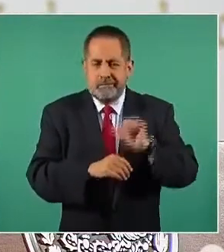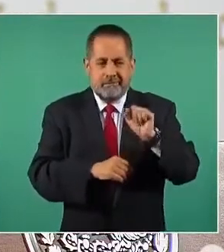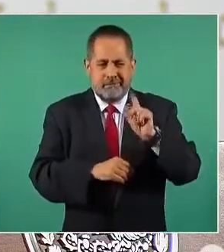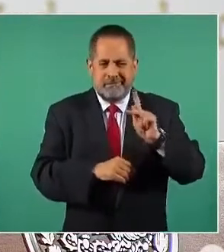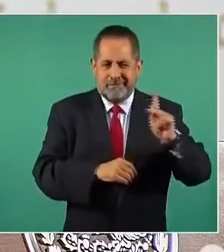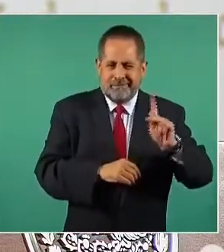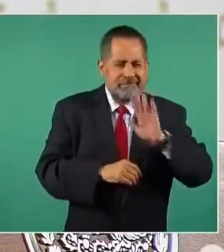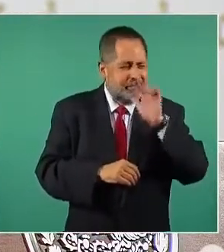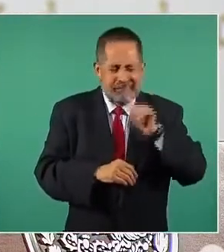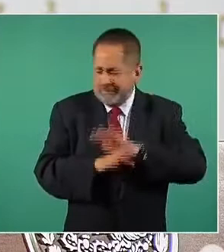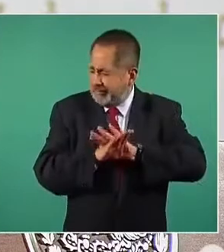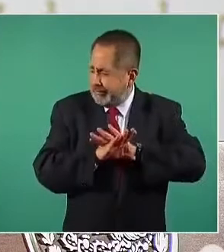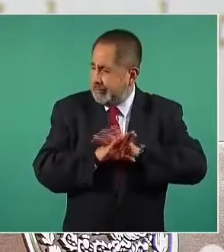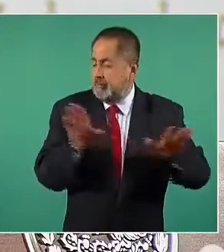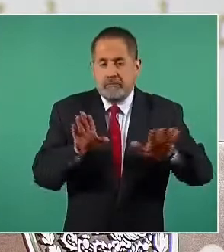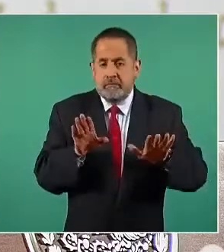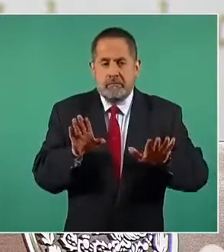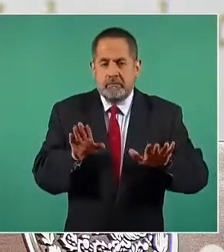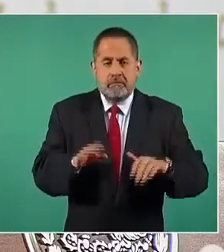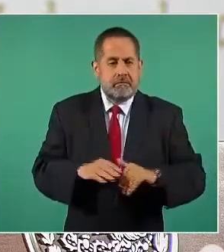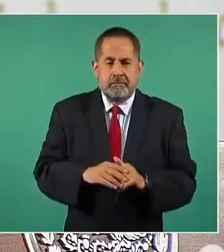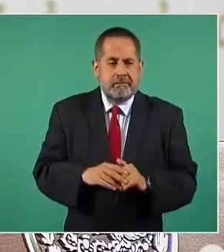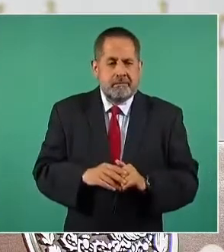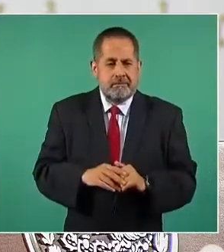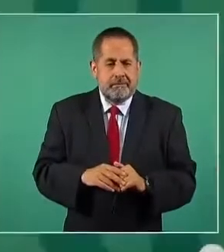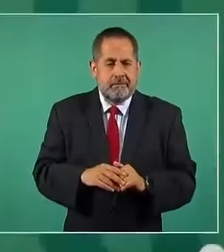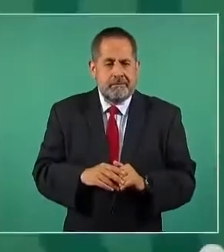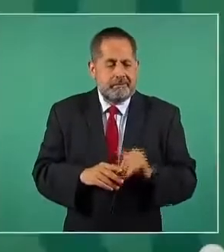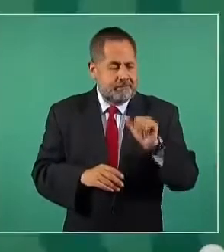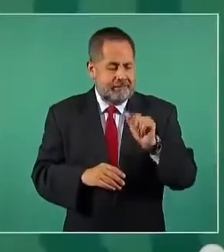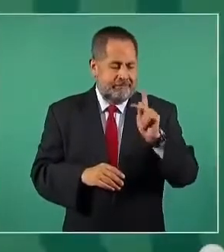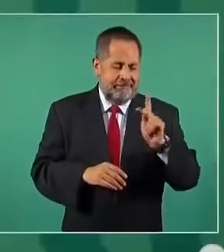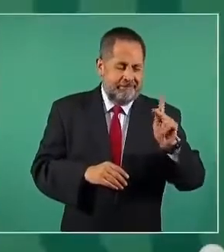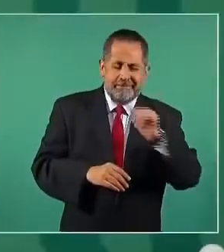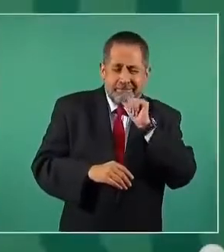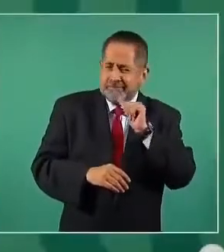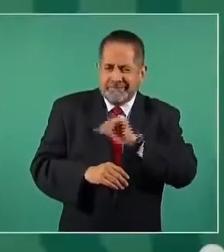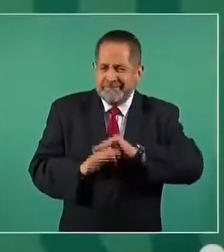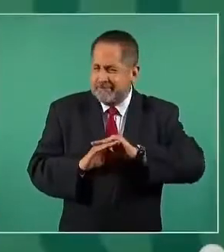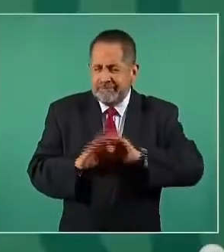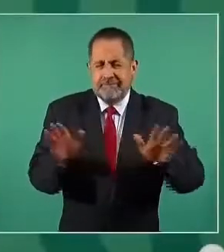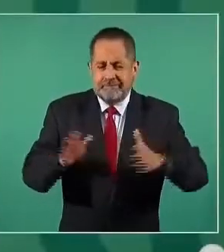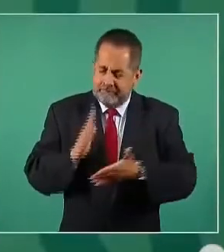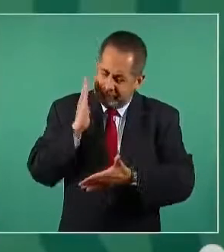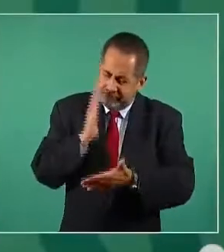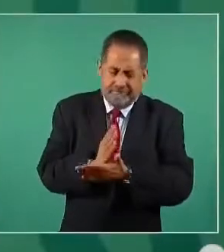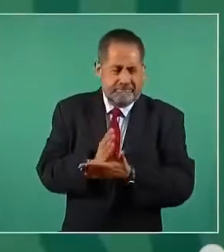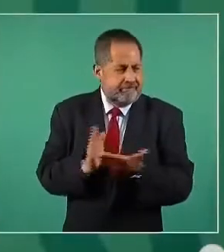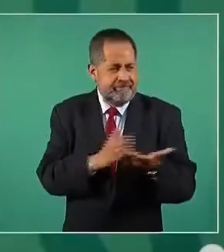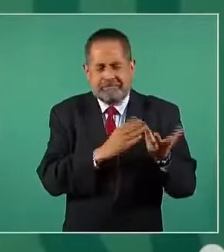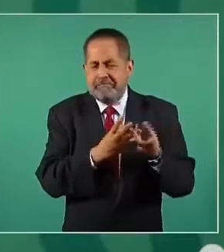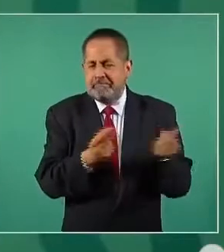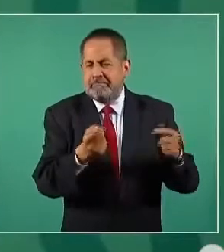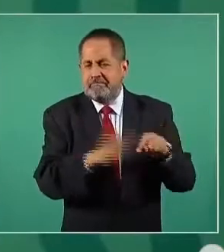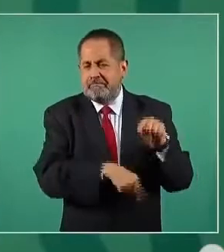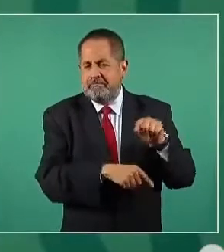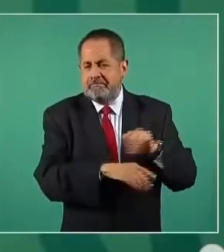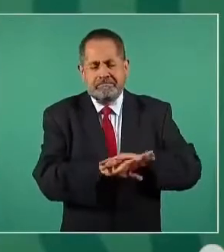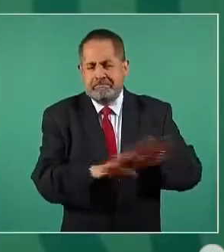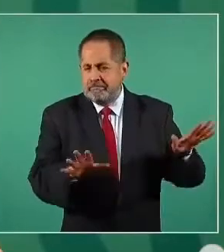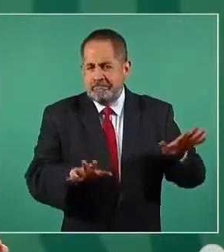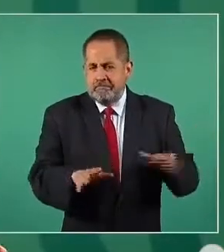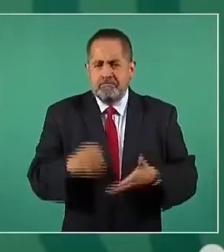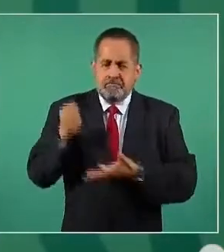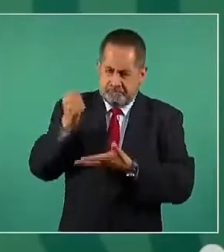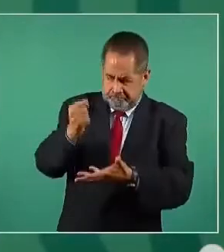asociaciones públicas privadas, las APPs. Eso ya no existe.